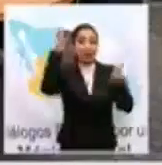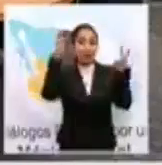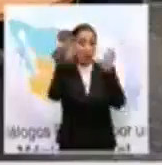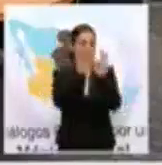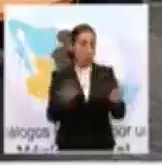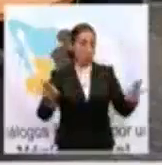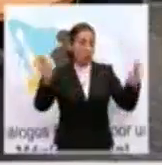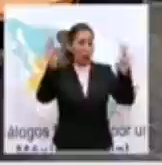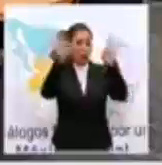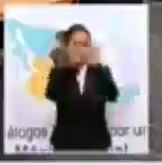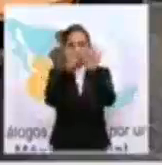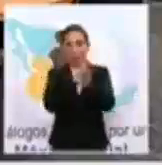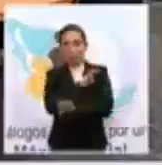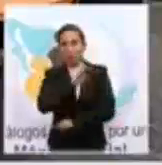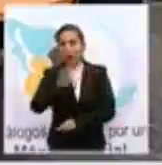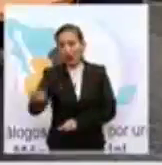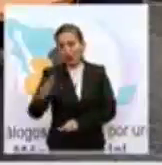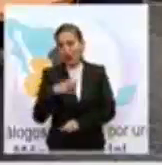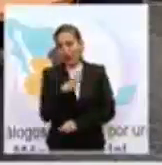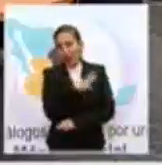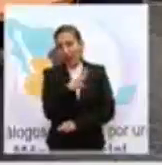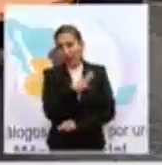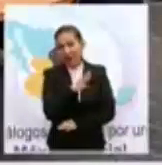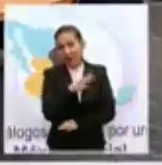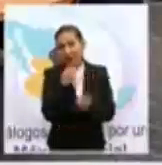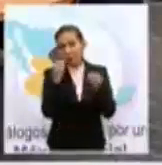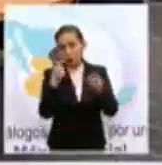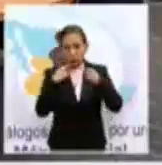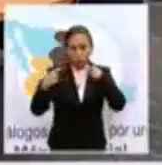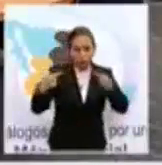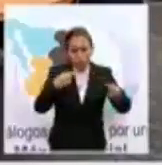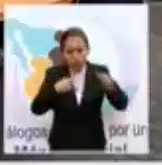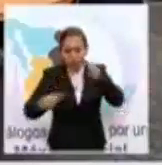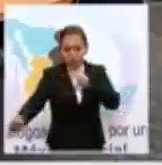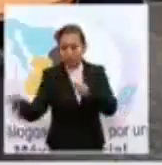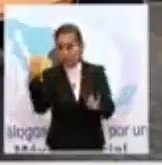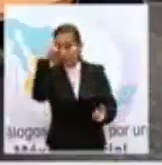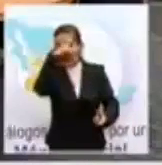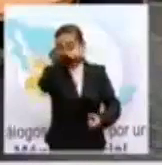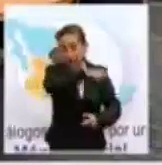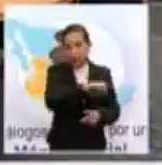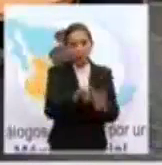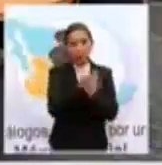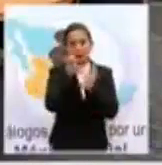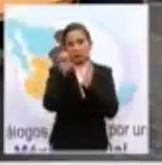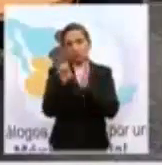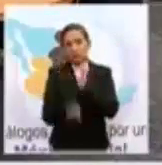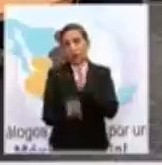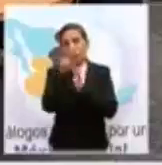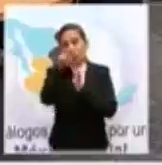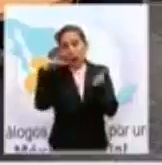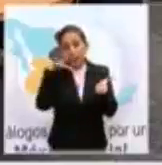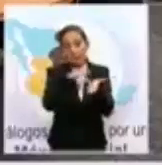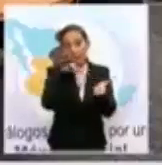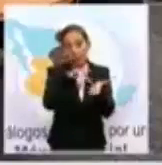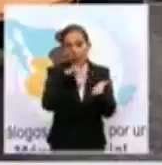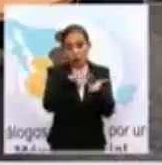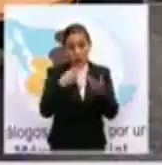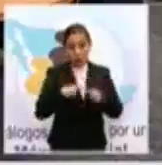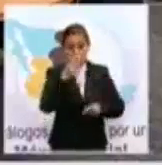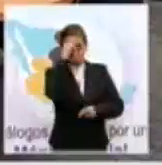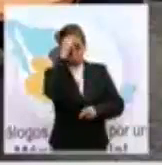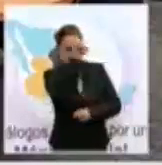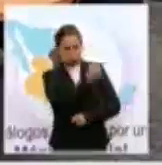clave que puede suscitar pues mucho debate y controversia. ¿Qué tanto, por ejemplo, apoyar a talentos,